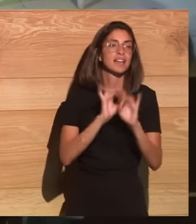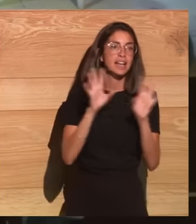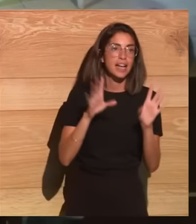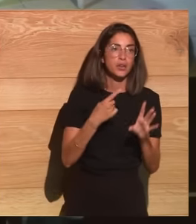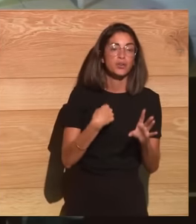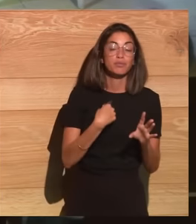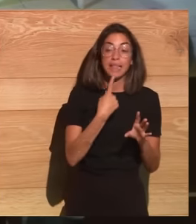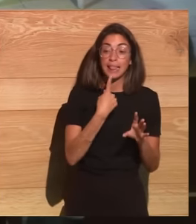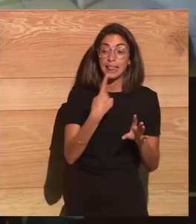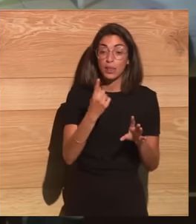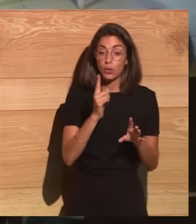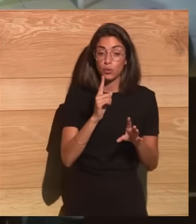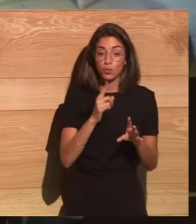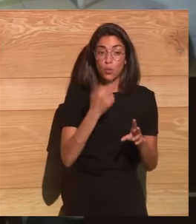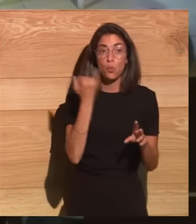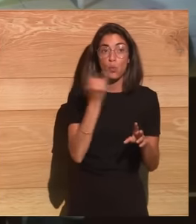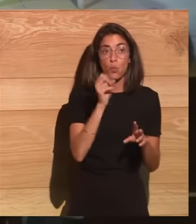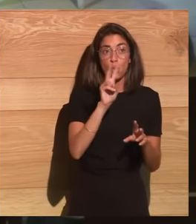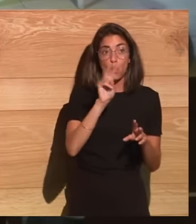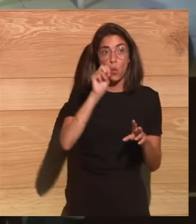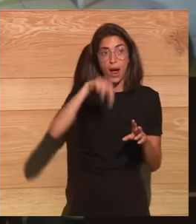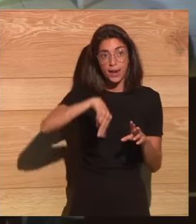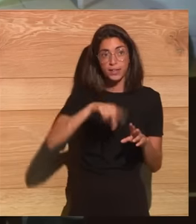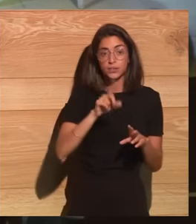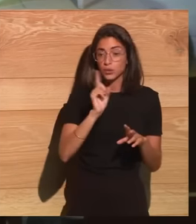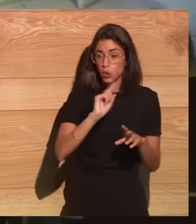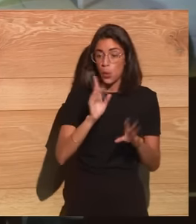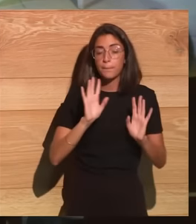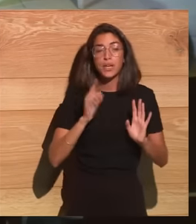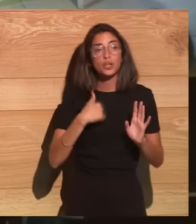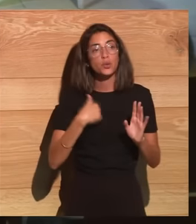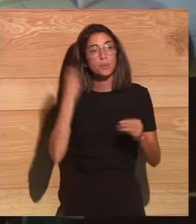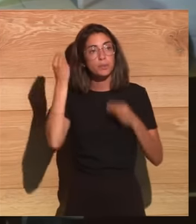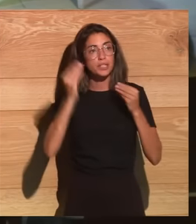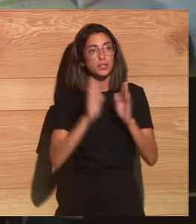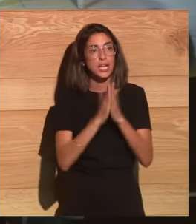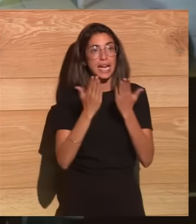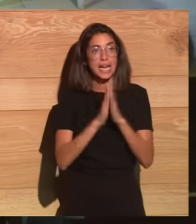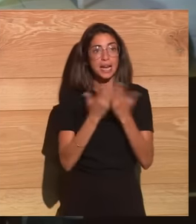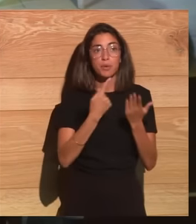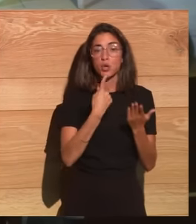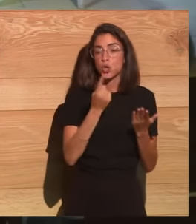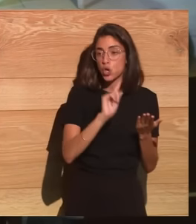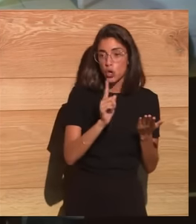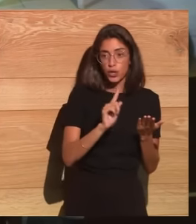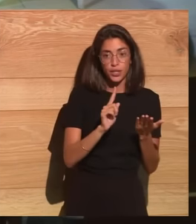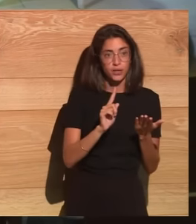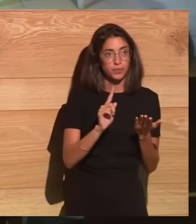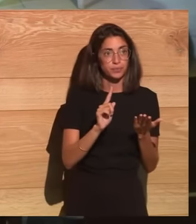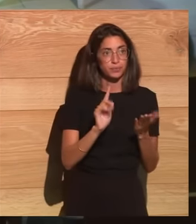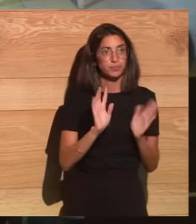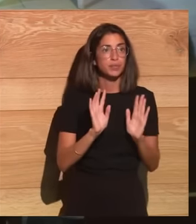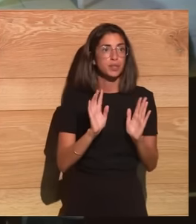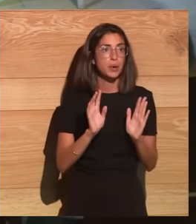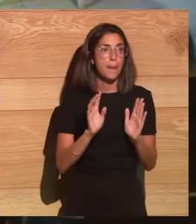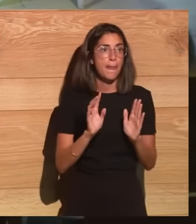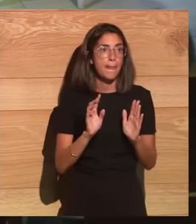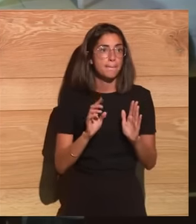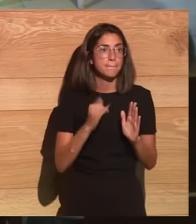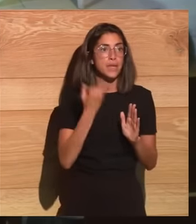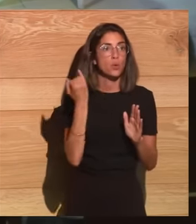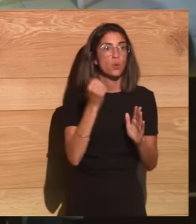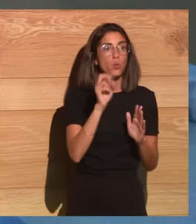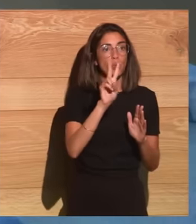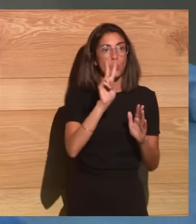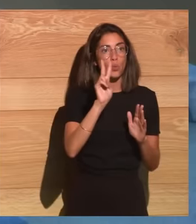que es Juan, y ahora estamos desvelando que es Juan, porque creo que en el libro no digo que eres tú, ¿no? ¿Te acuerdas? Ah, sí lo digo. La última frase es, me ¡pero equivoqué. Juan!